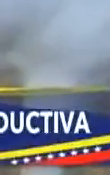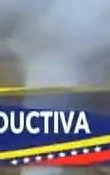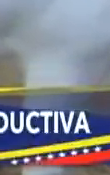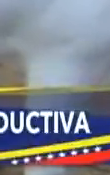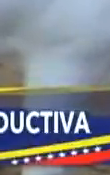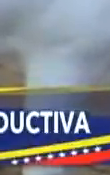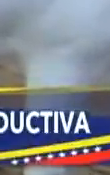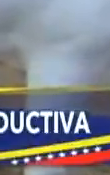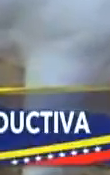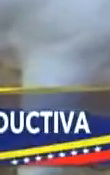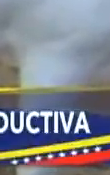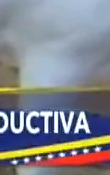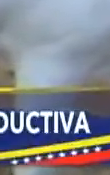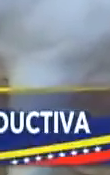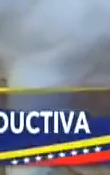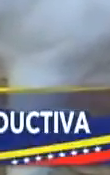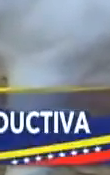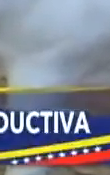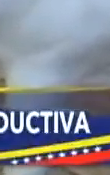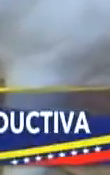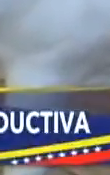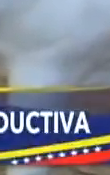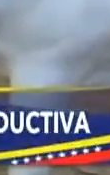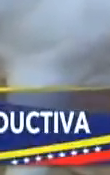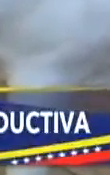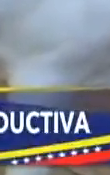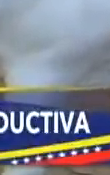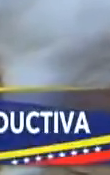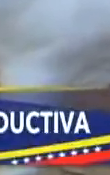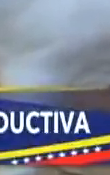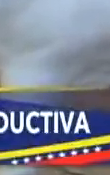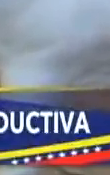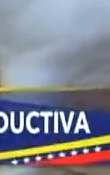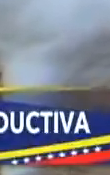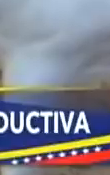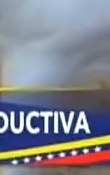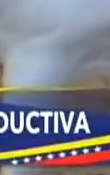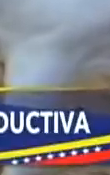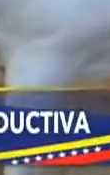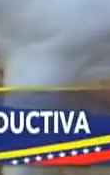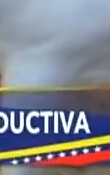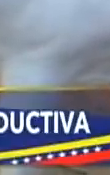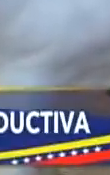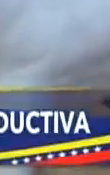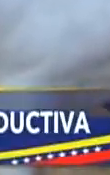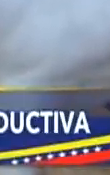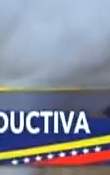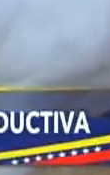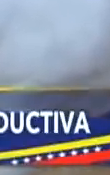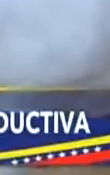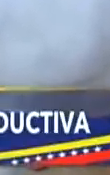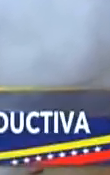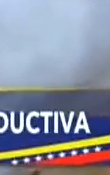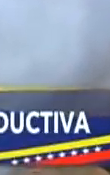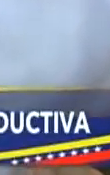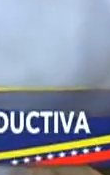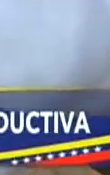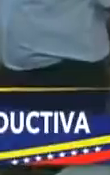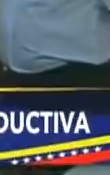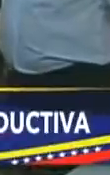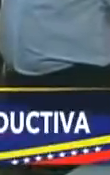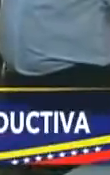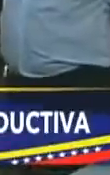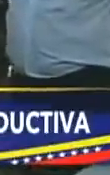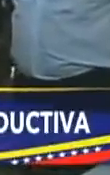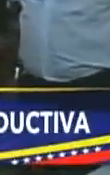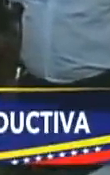perseverando, como yo siempre lo digo. Vamos por el camino correcto. Así es, presidente. Hay una canción que dice, oye